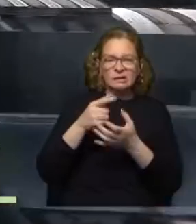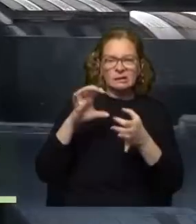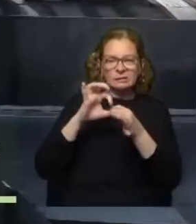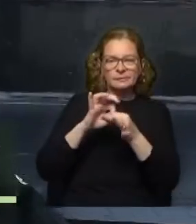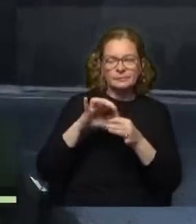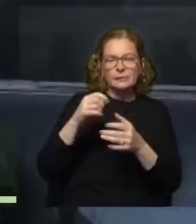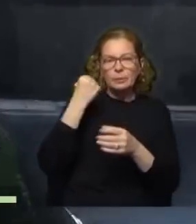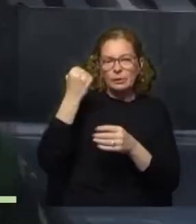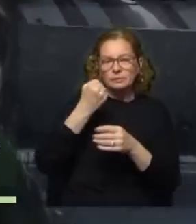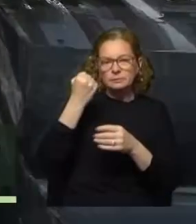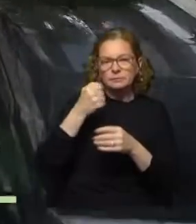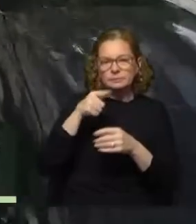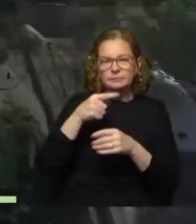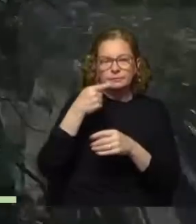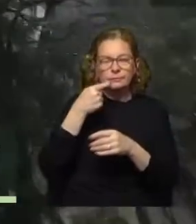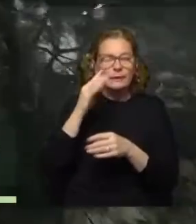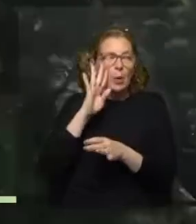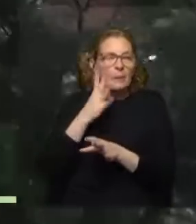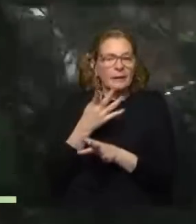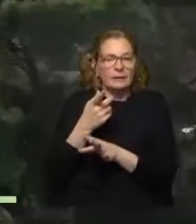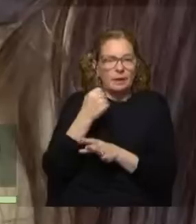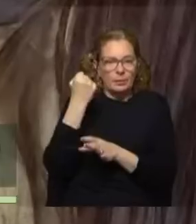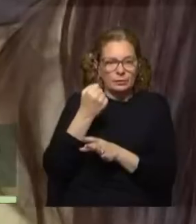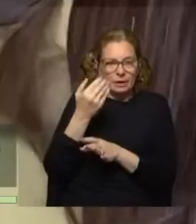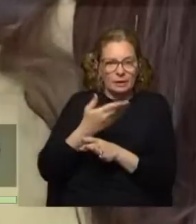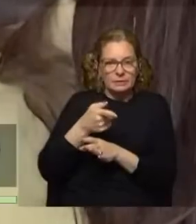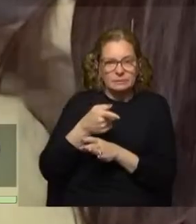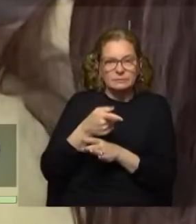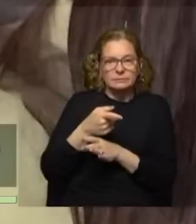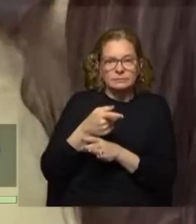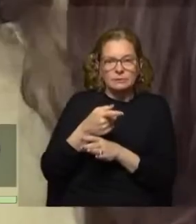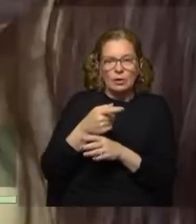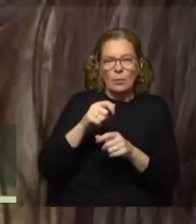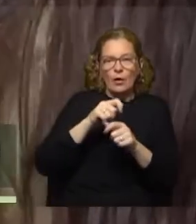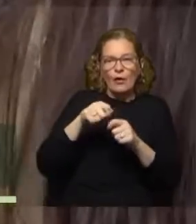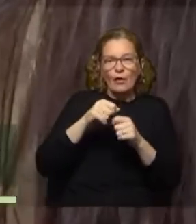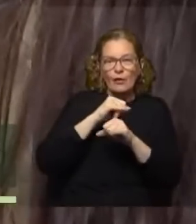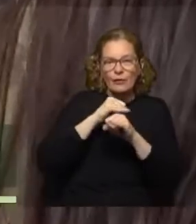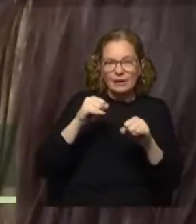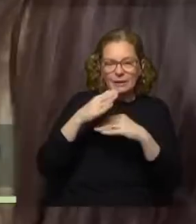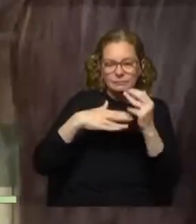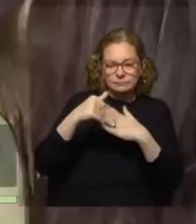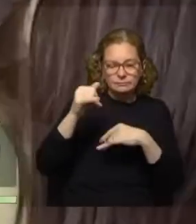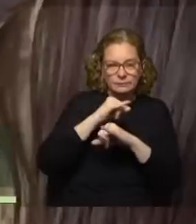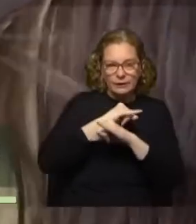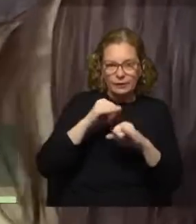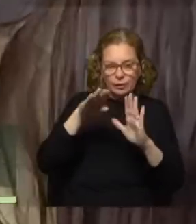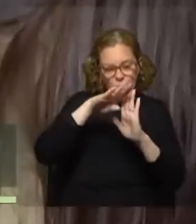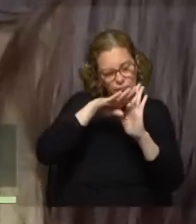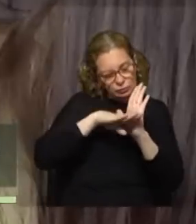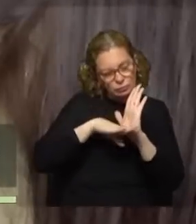Lo importante ahí que nosotros nos parece más esencial en este momento es la concreción de la ejecución de todo lo que está previsto